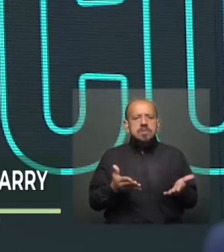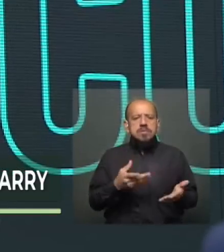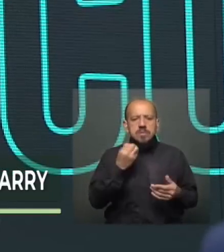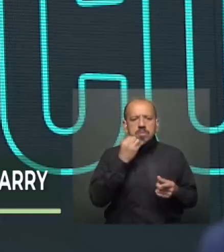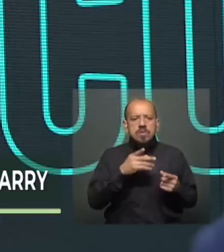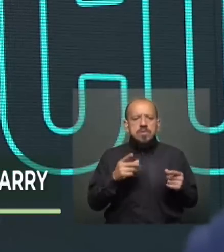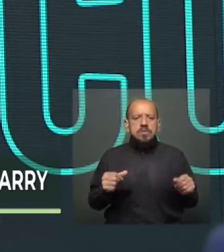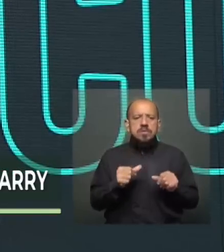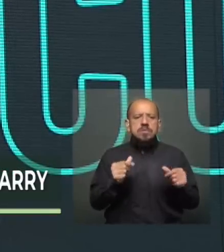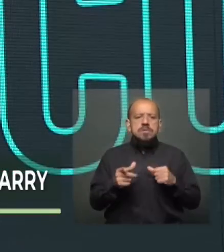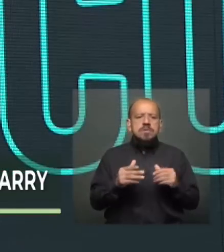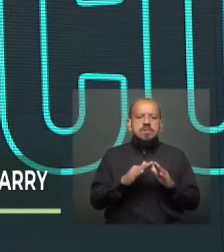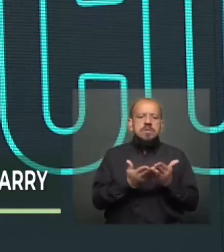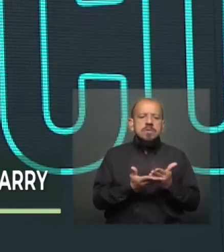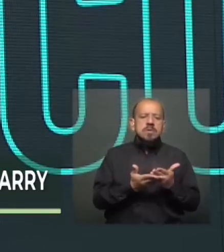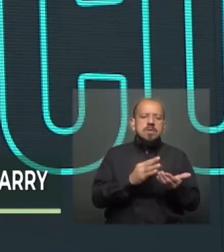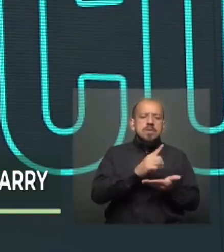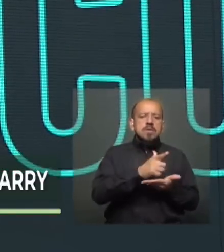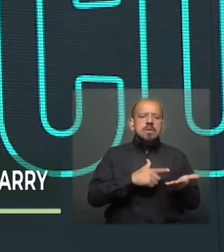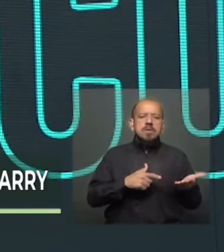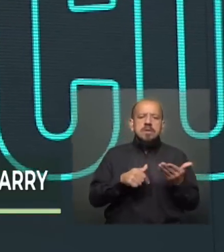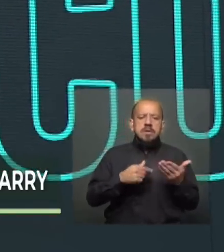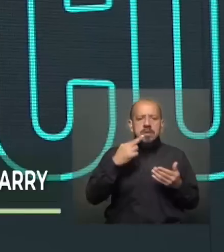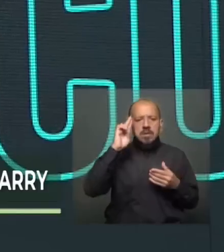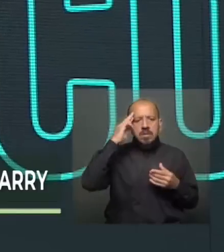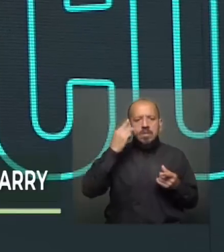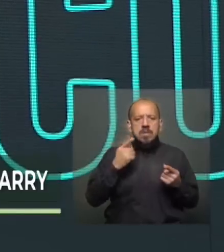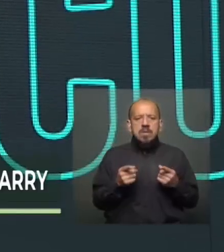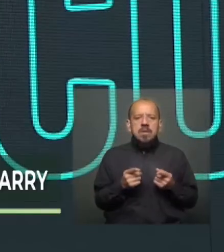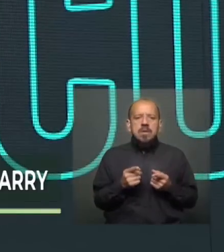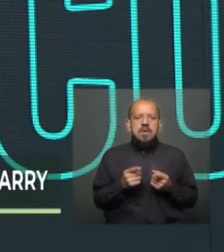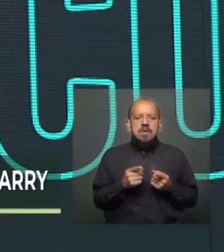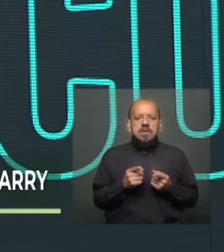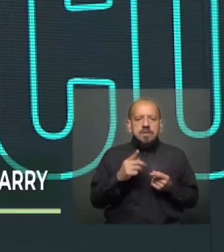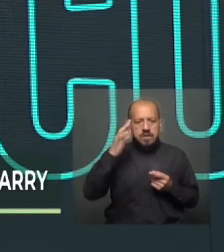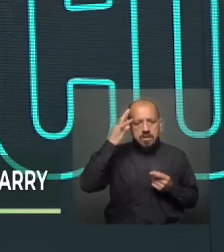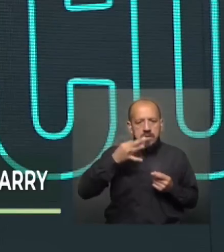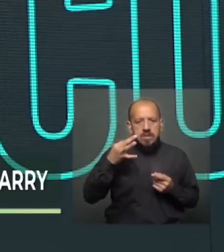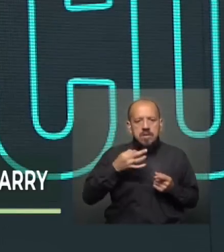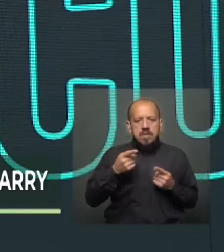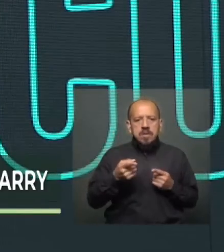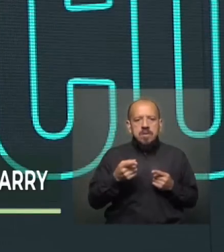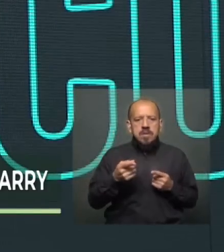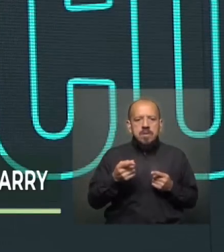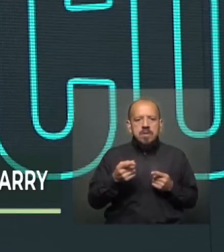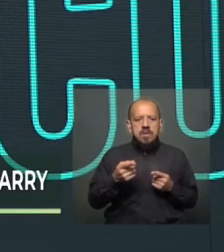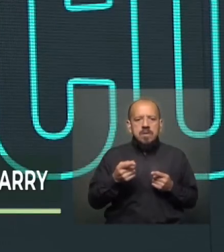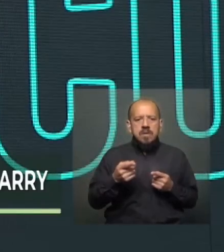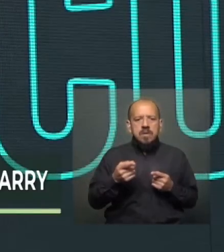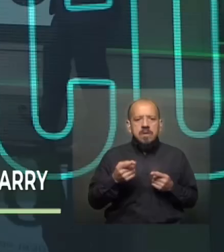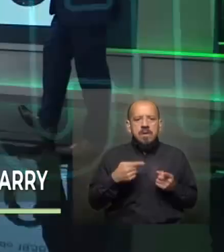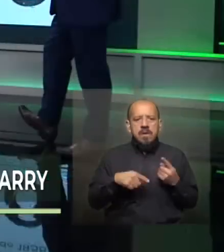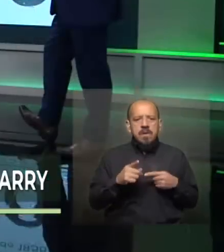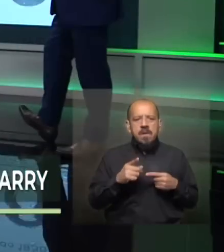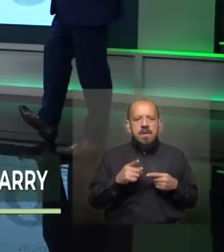bueno tener una revista literaria en en Uruguay y en realidad es es una